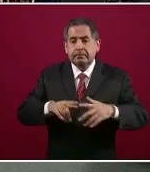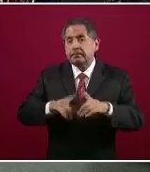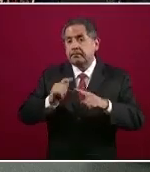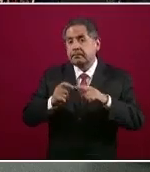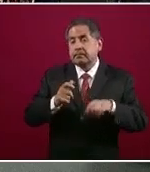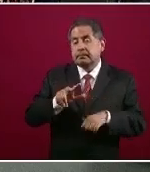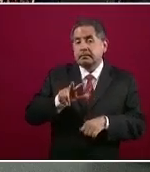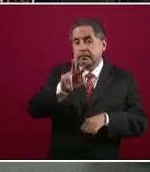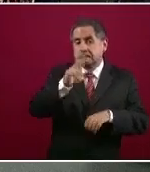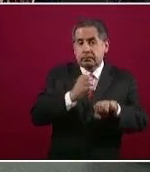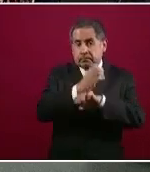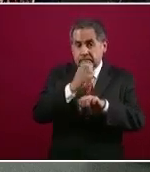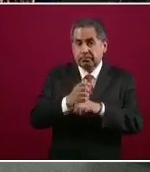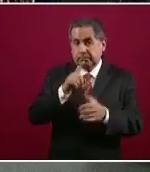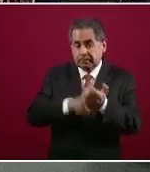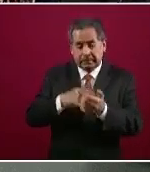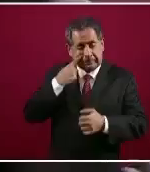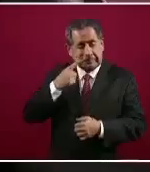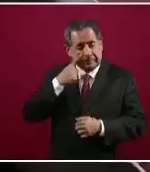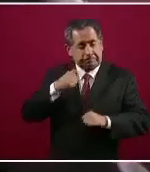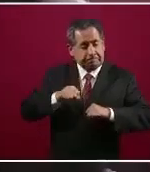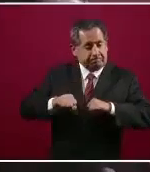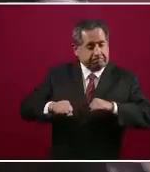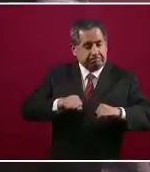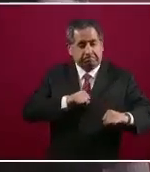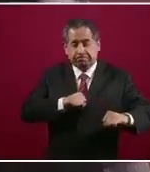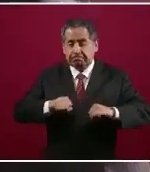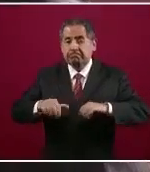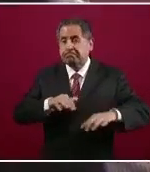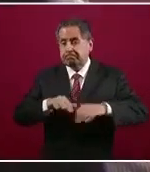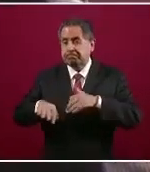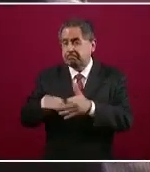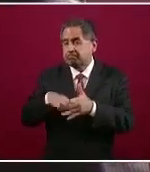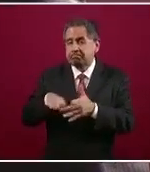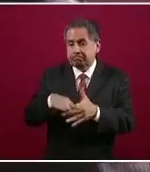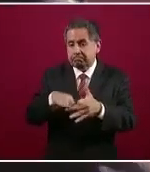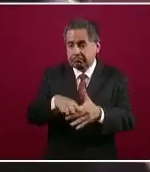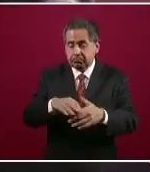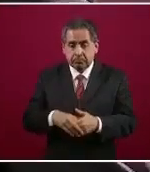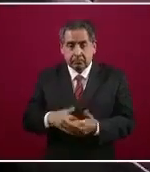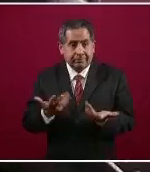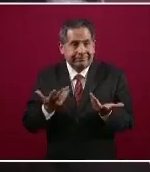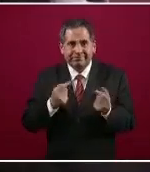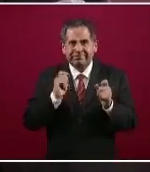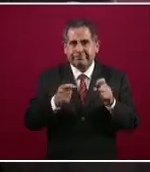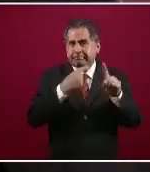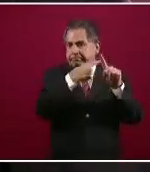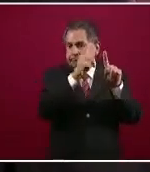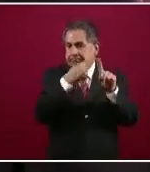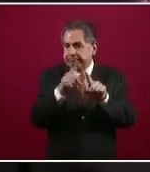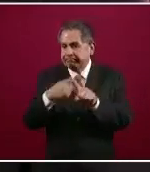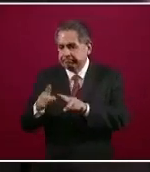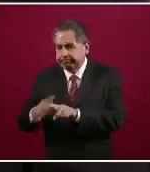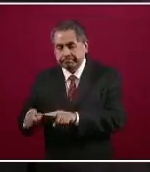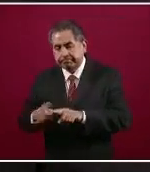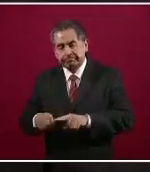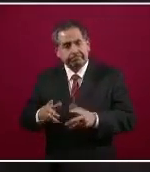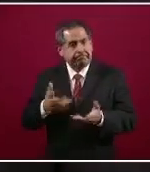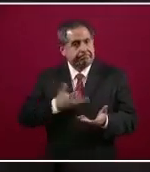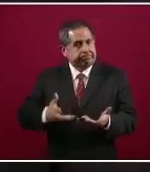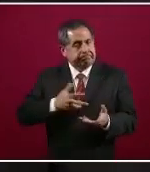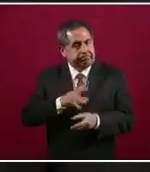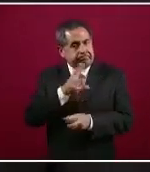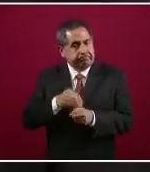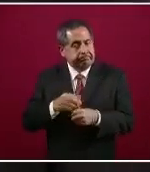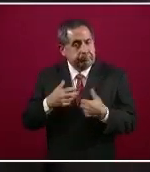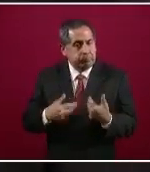con alta sismicidad. Esta gran riqueza y esta gran diversidad nos compromete para todos trabajar